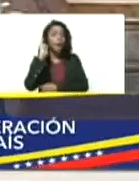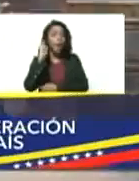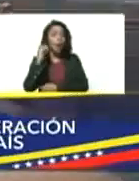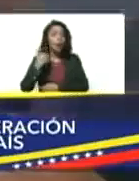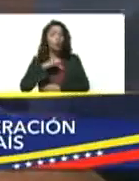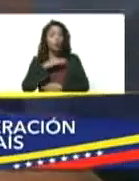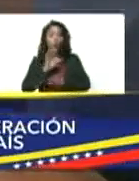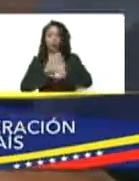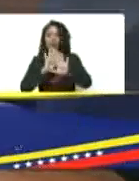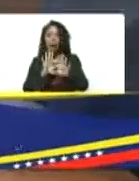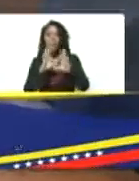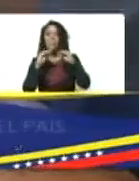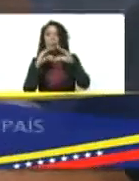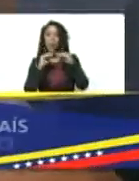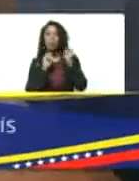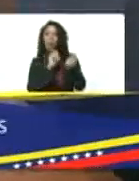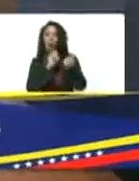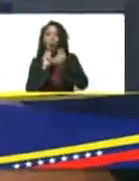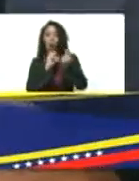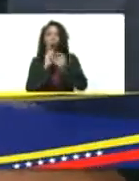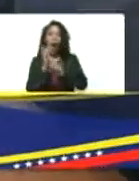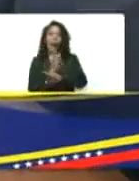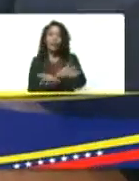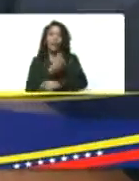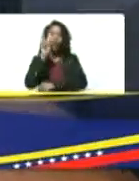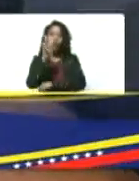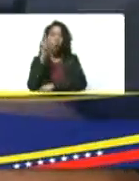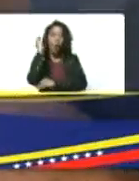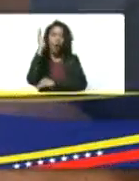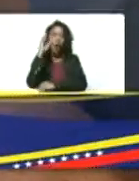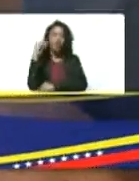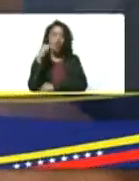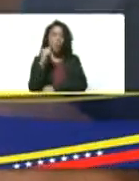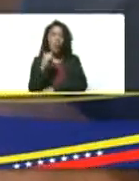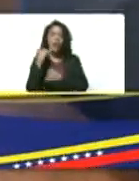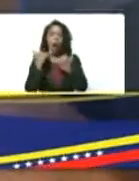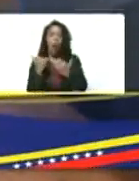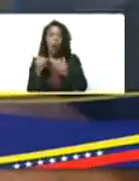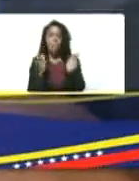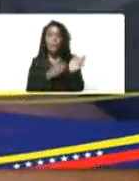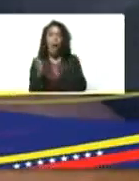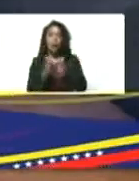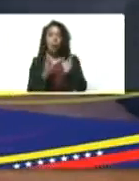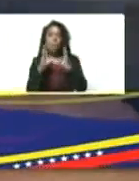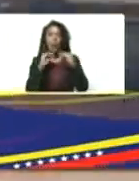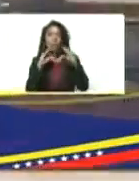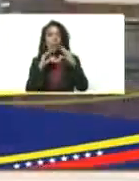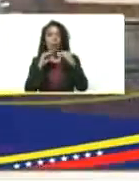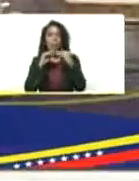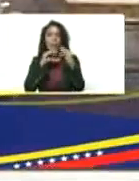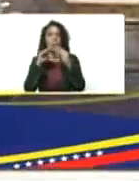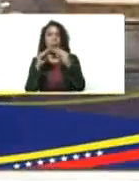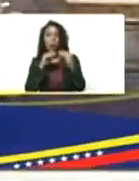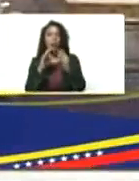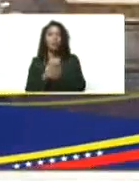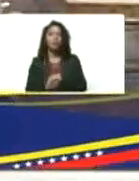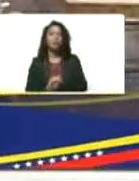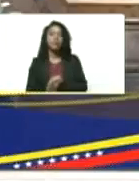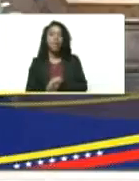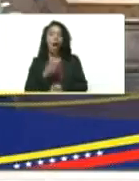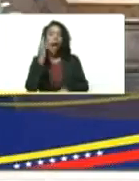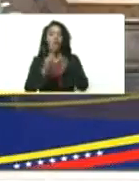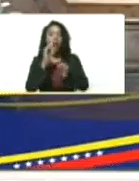conversado bastante en estas dos jornadas de noviembre y ahora de marzo el fiscal